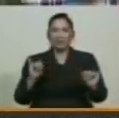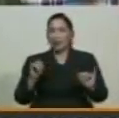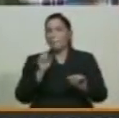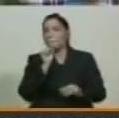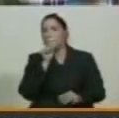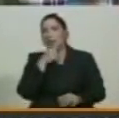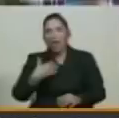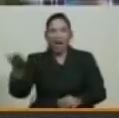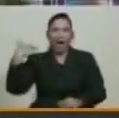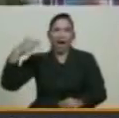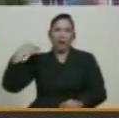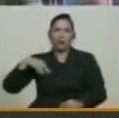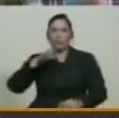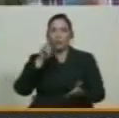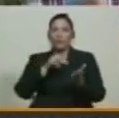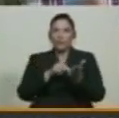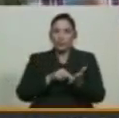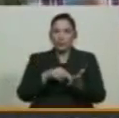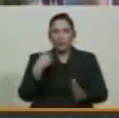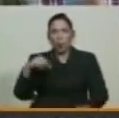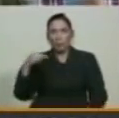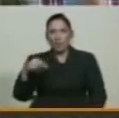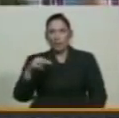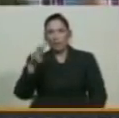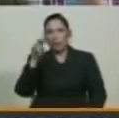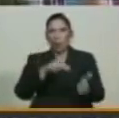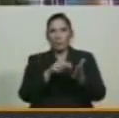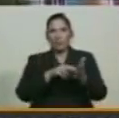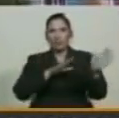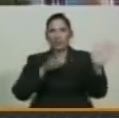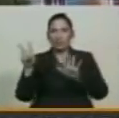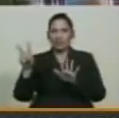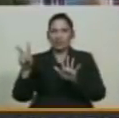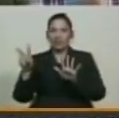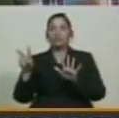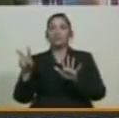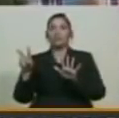y 44 toneladas de pulpa de frutas también